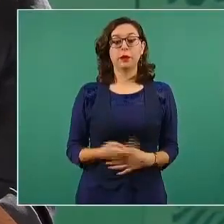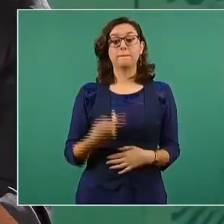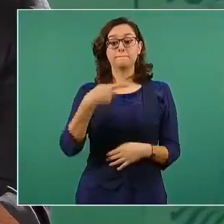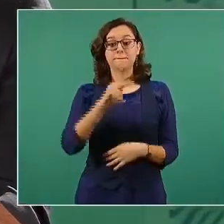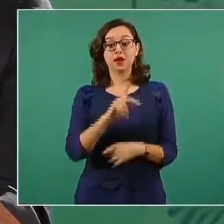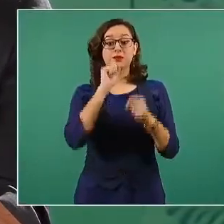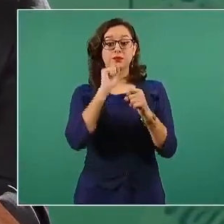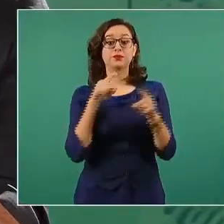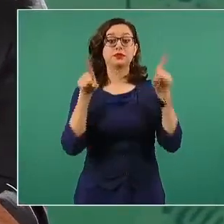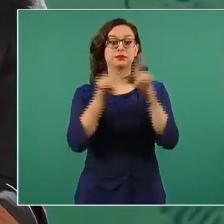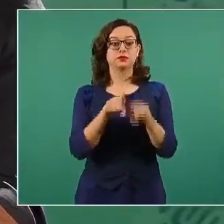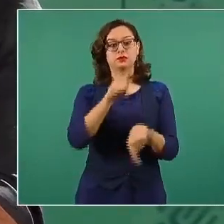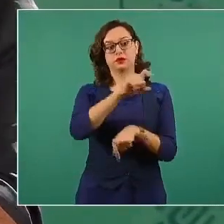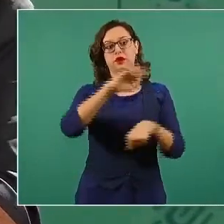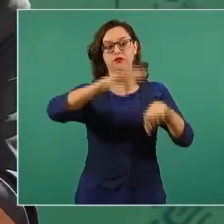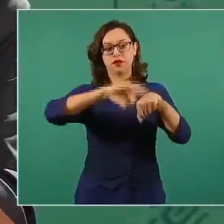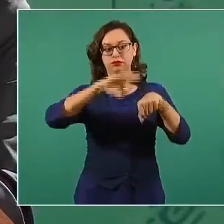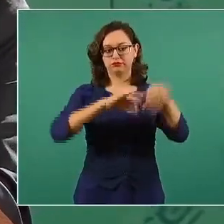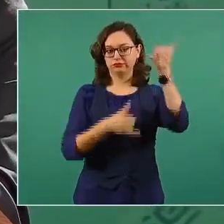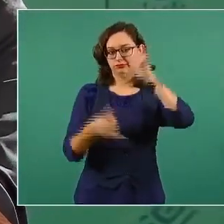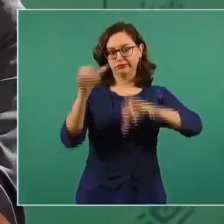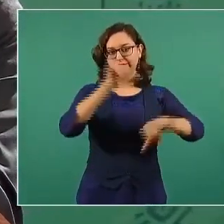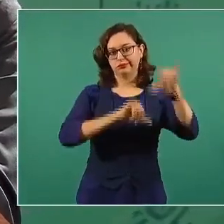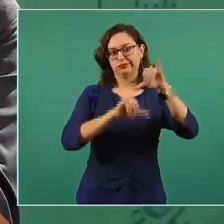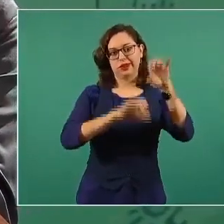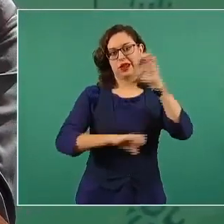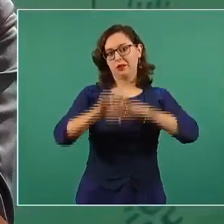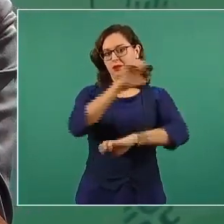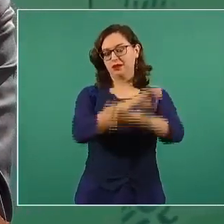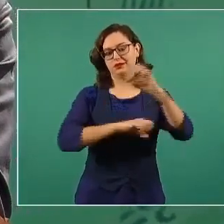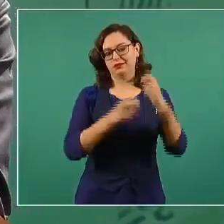su lógica de negocio.